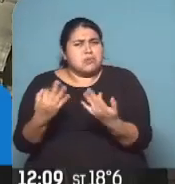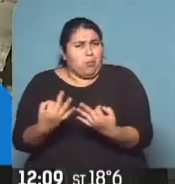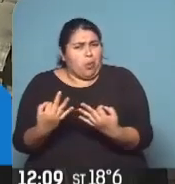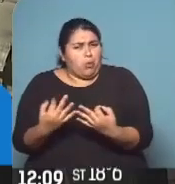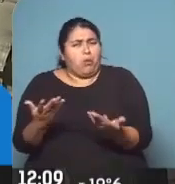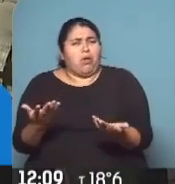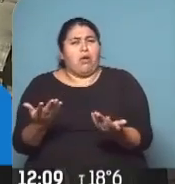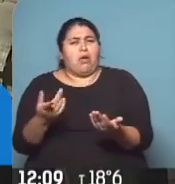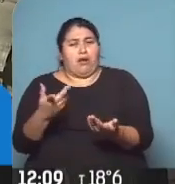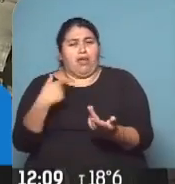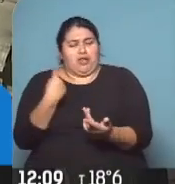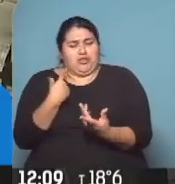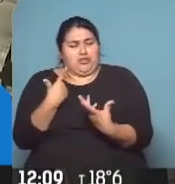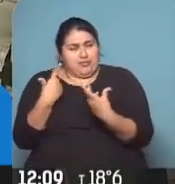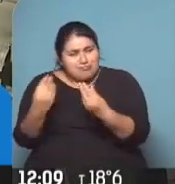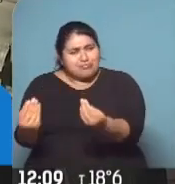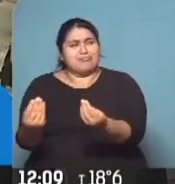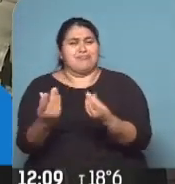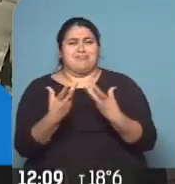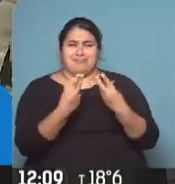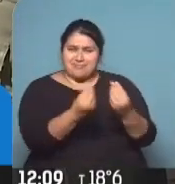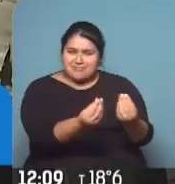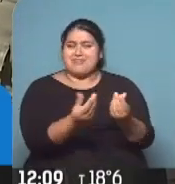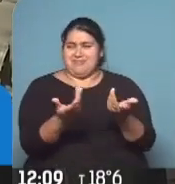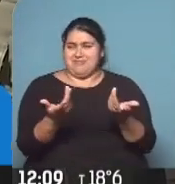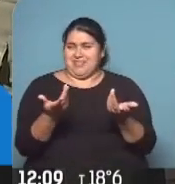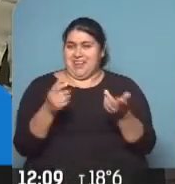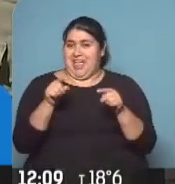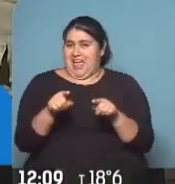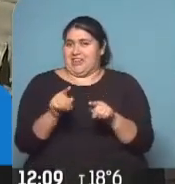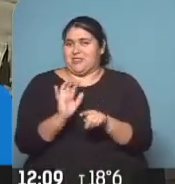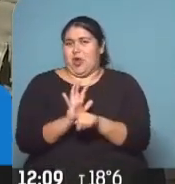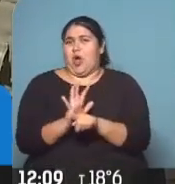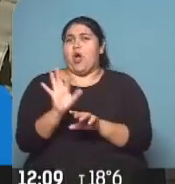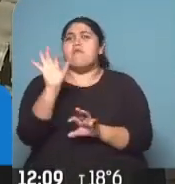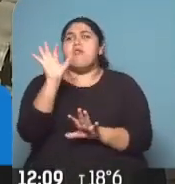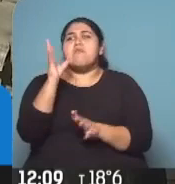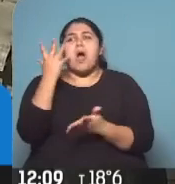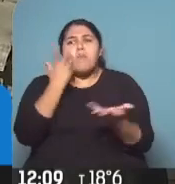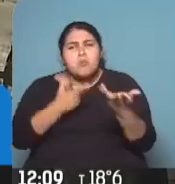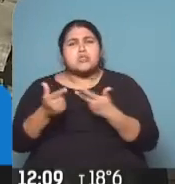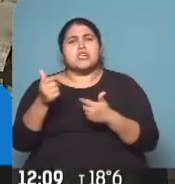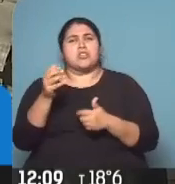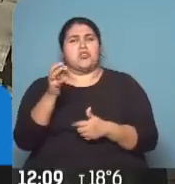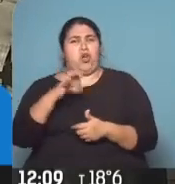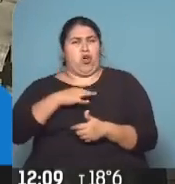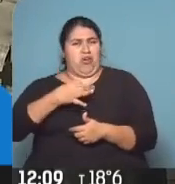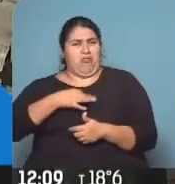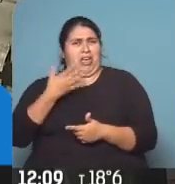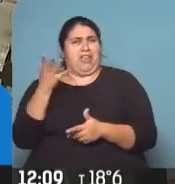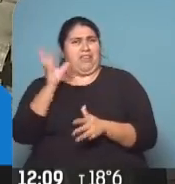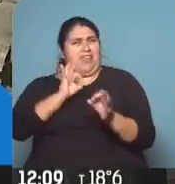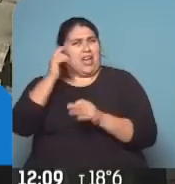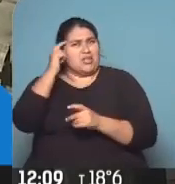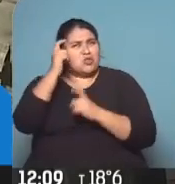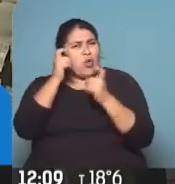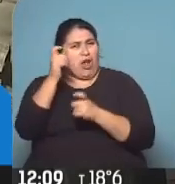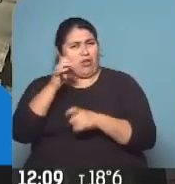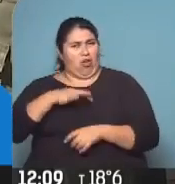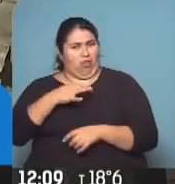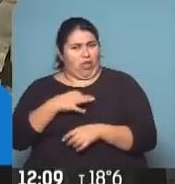nosotros acá para ayudarle gustavo a que estos proyectos de vida se puedan hacer realidad y este espíritu emprendedor